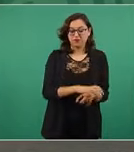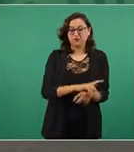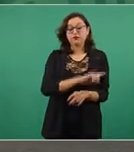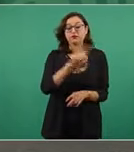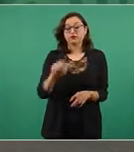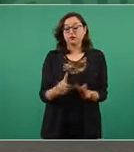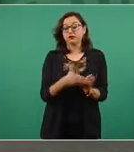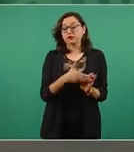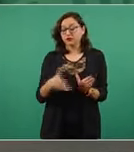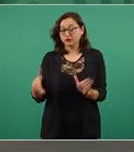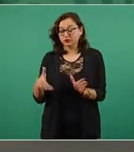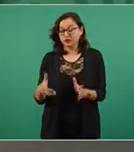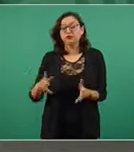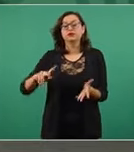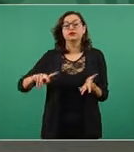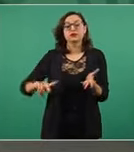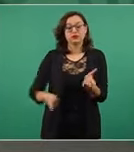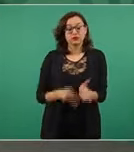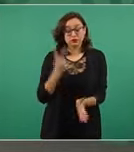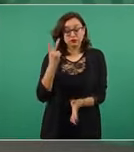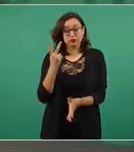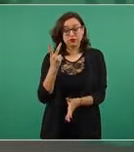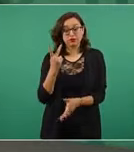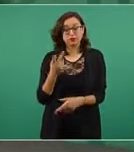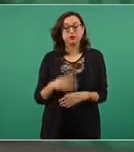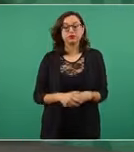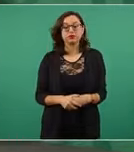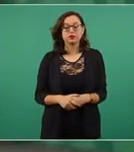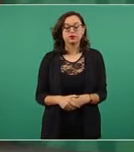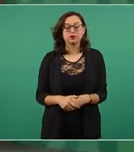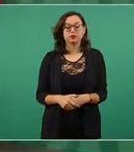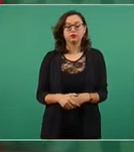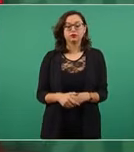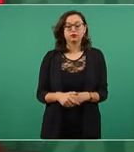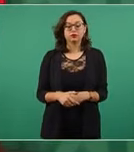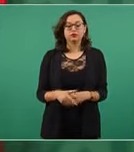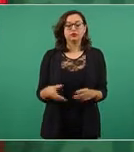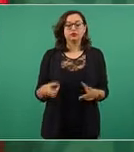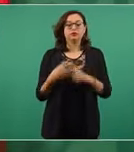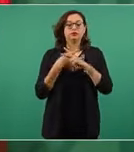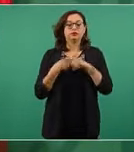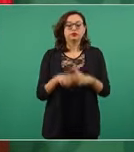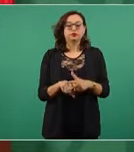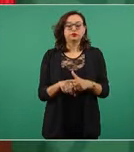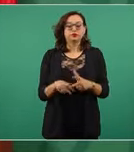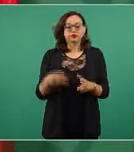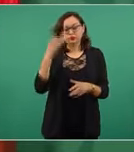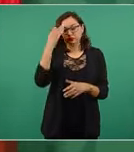aplicándose lo que se conoce como la guerra sucia,